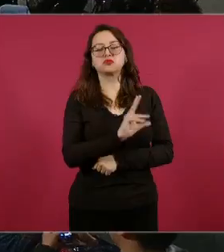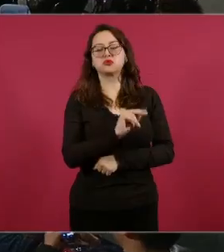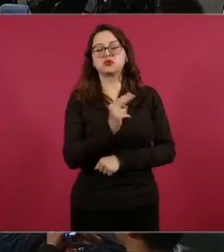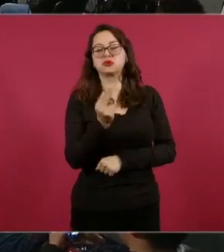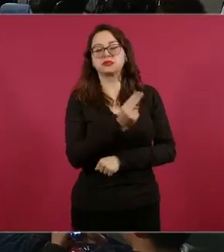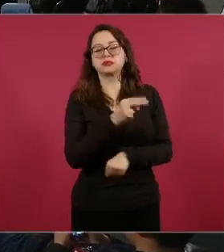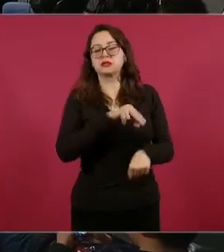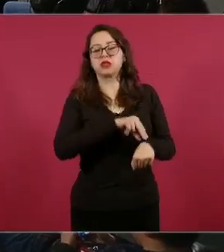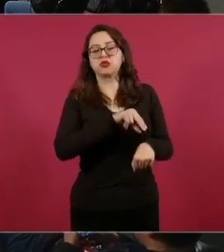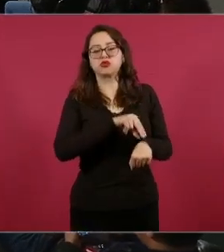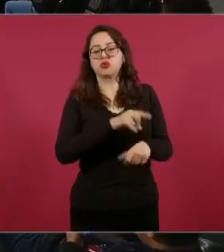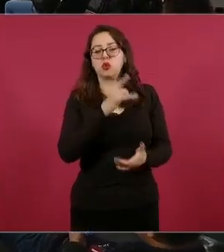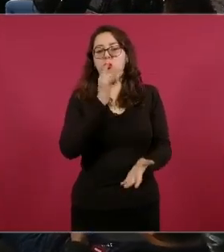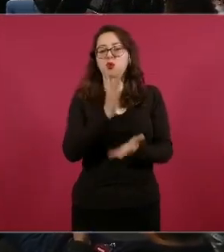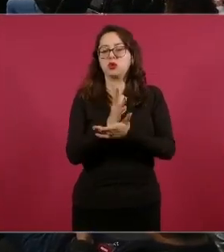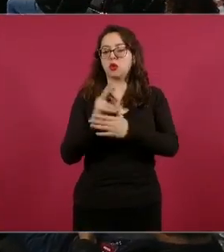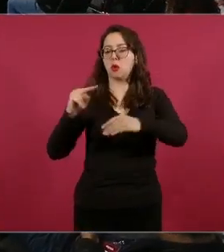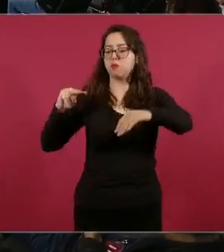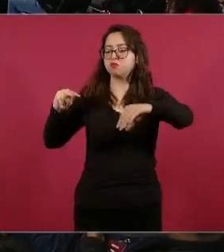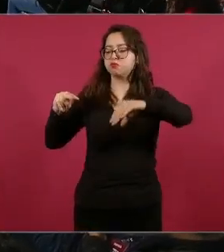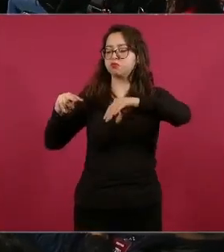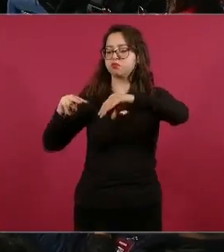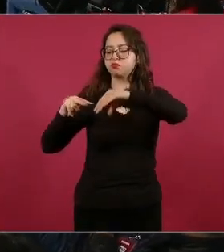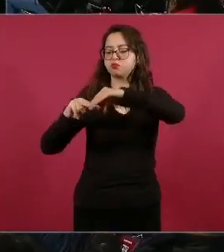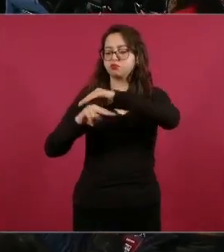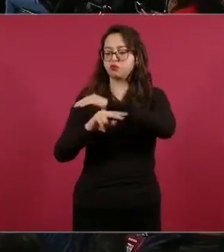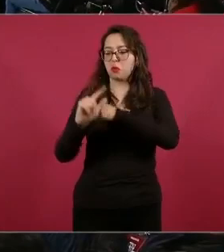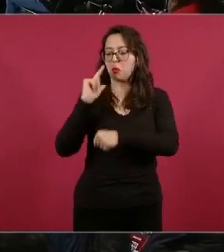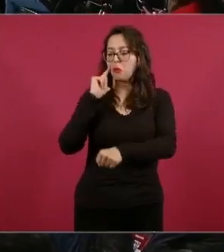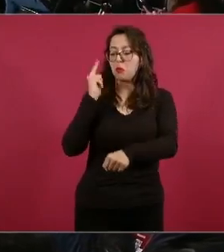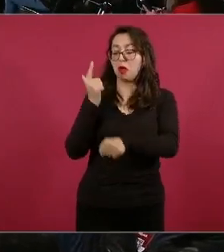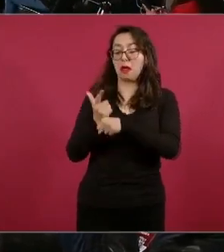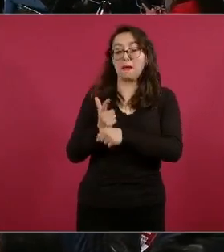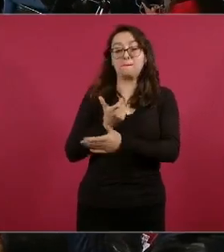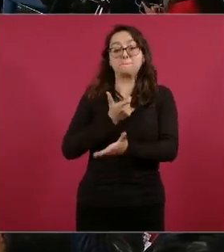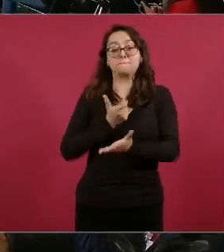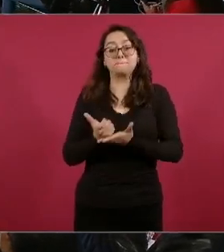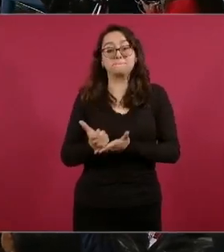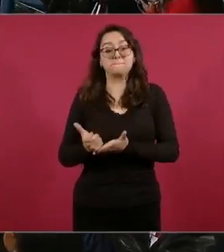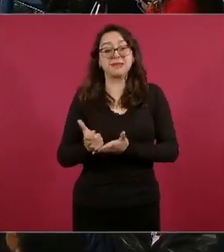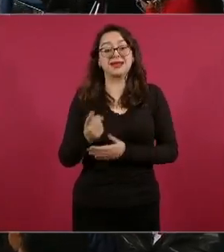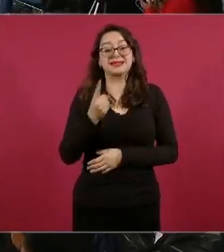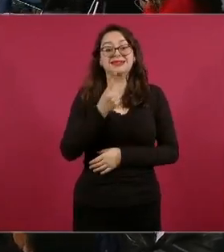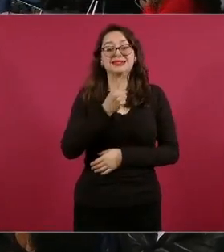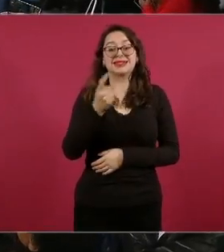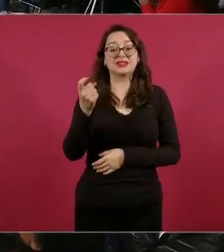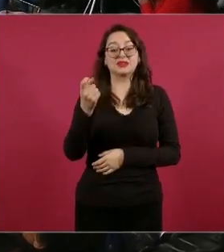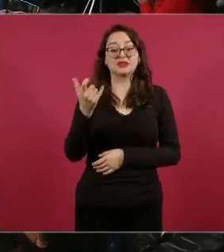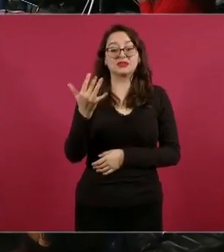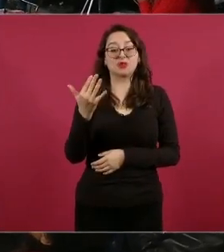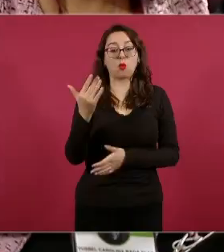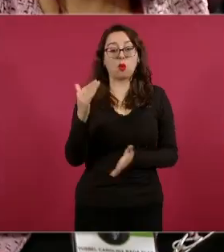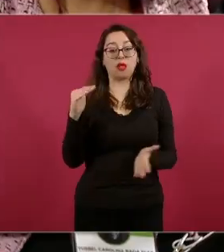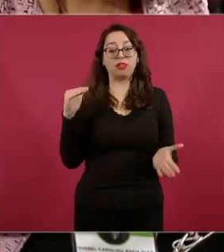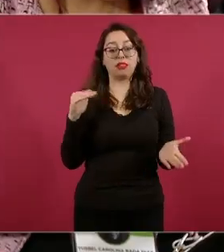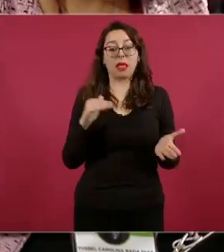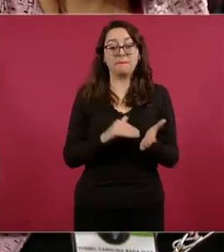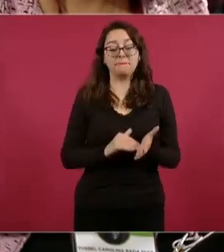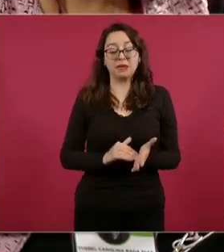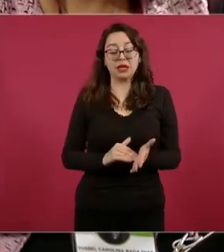tomografía se puede diagnosticar la enfermedad. Les están cobrando hasta 150,000 pesos a los